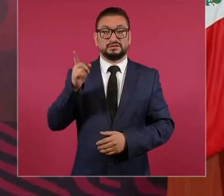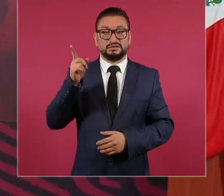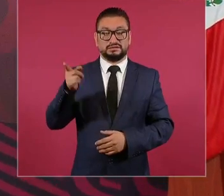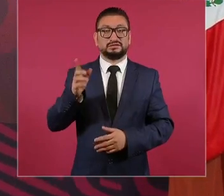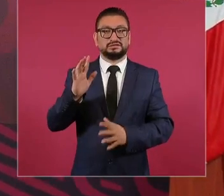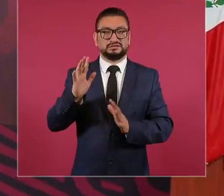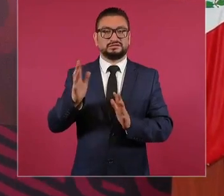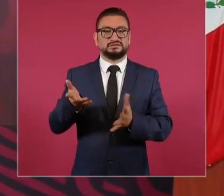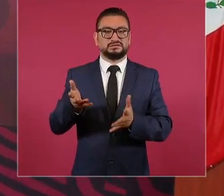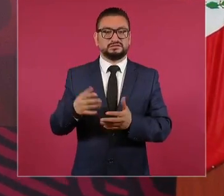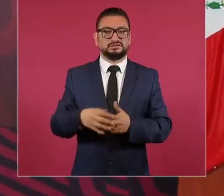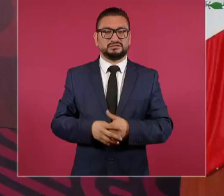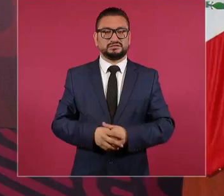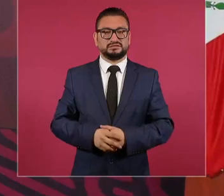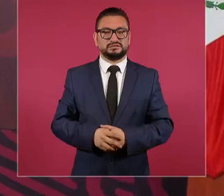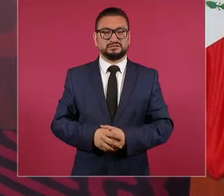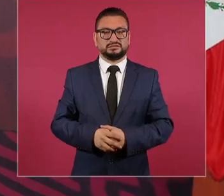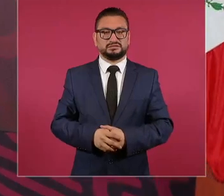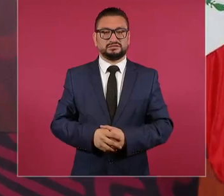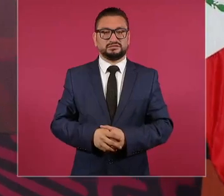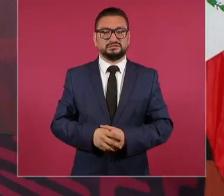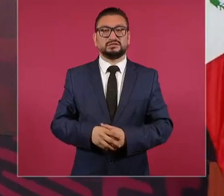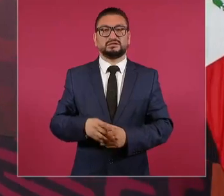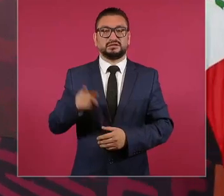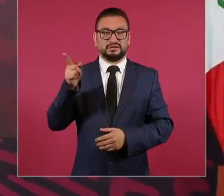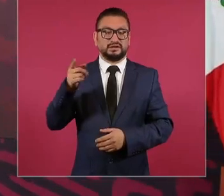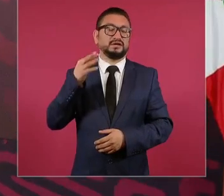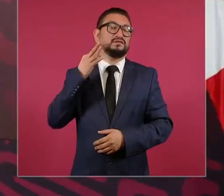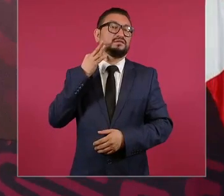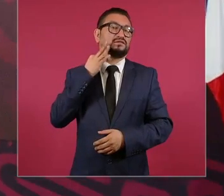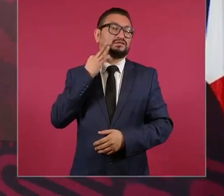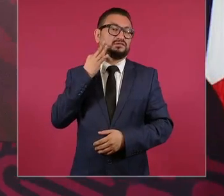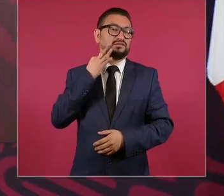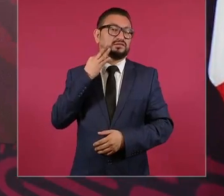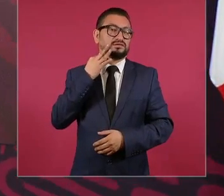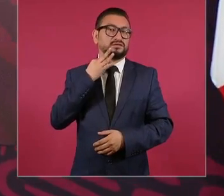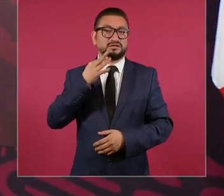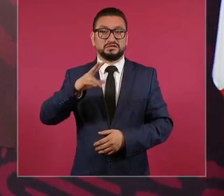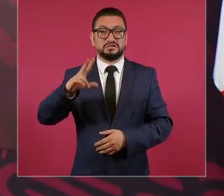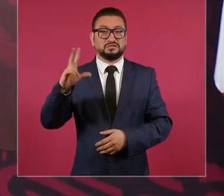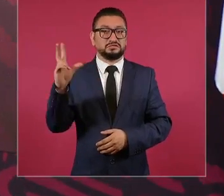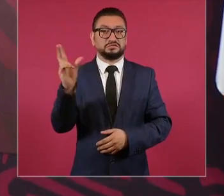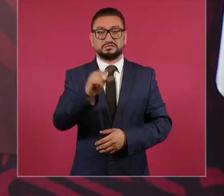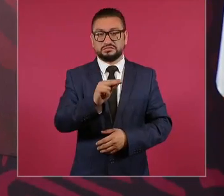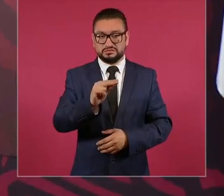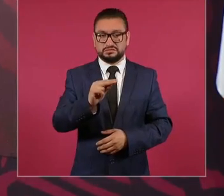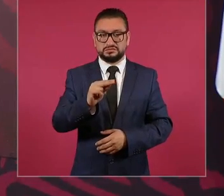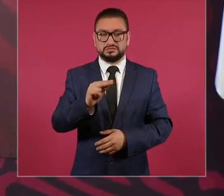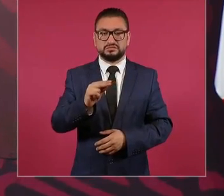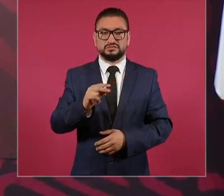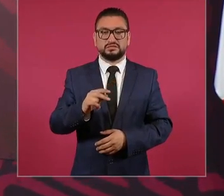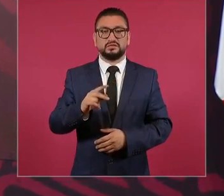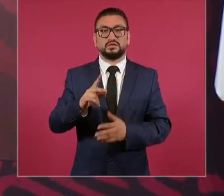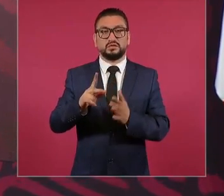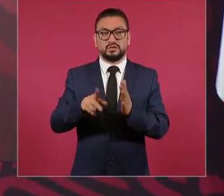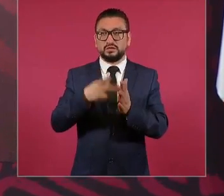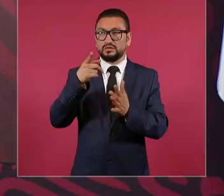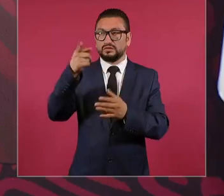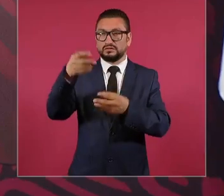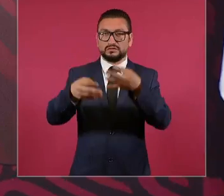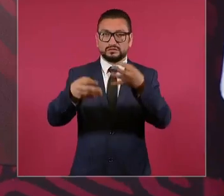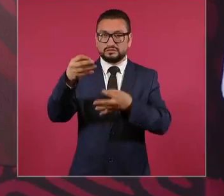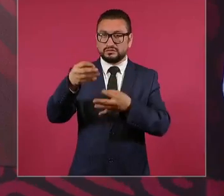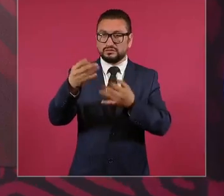recurso de la fiscalía lo había rechazado el tribunal